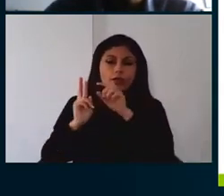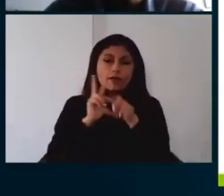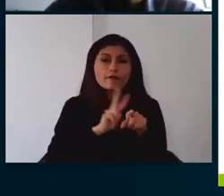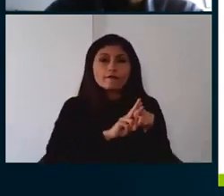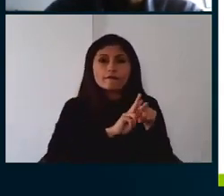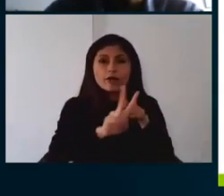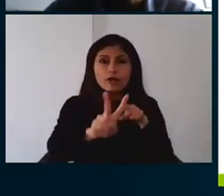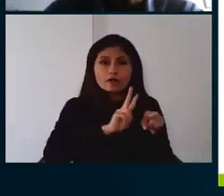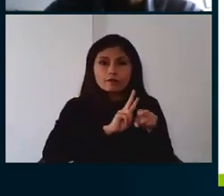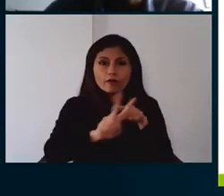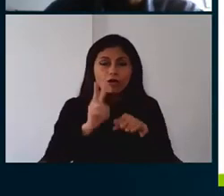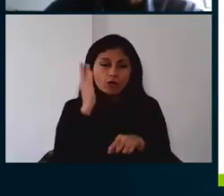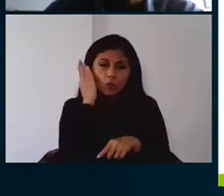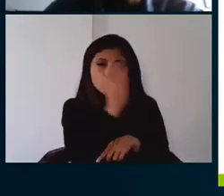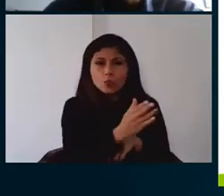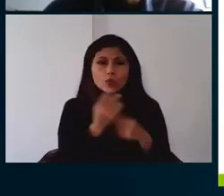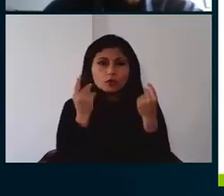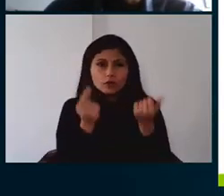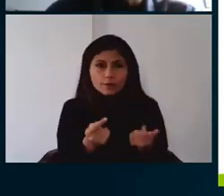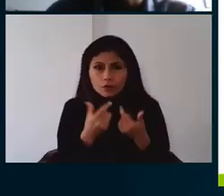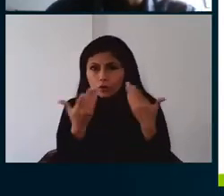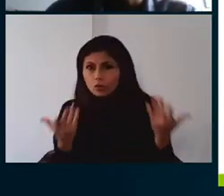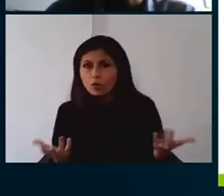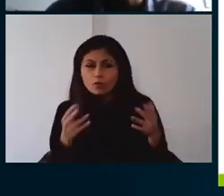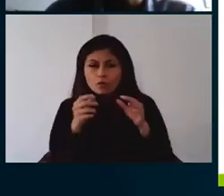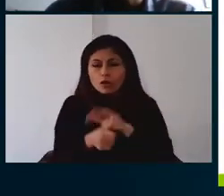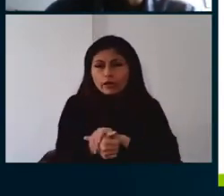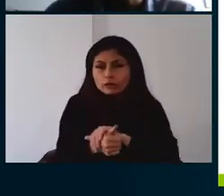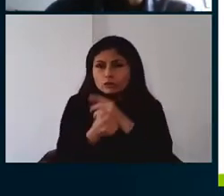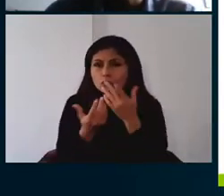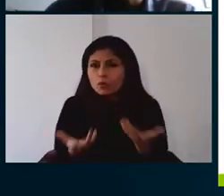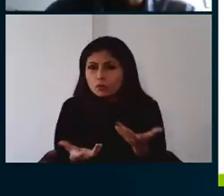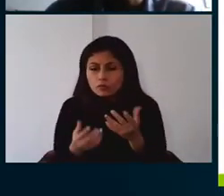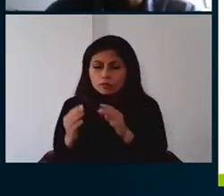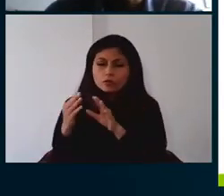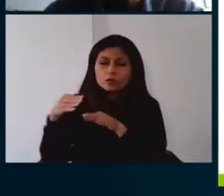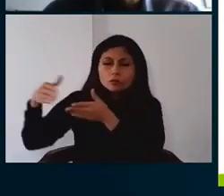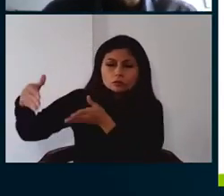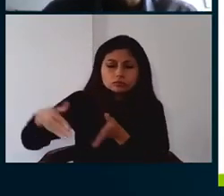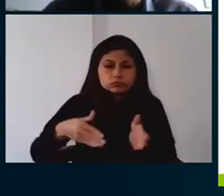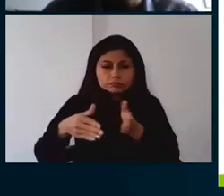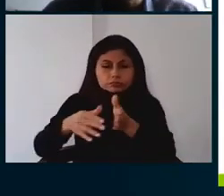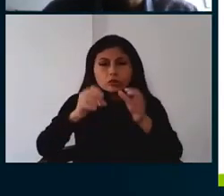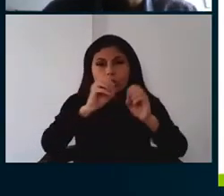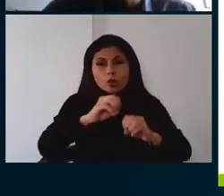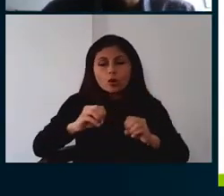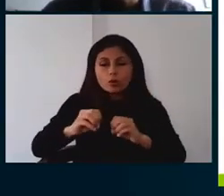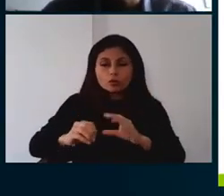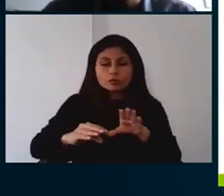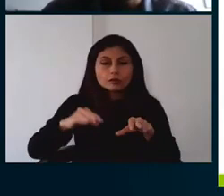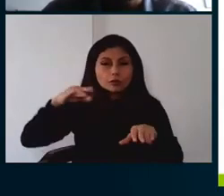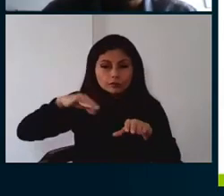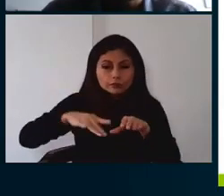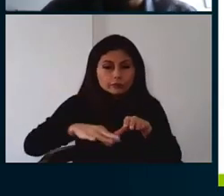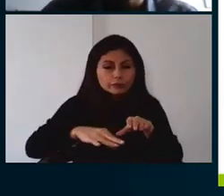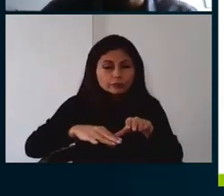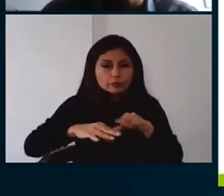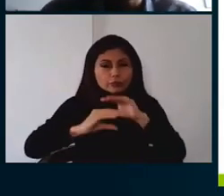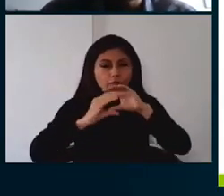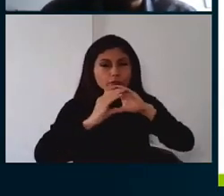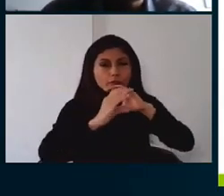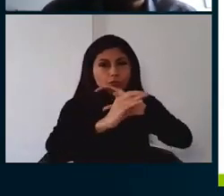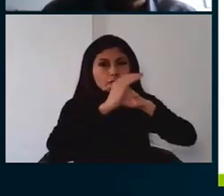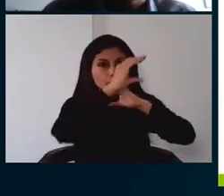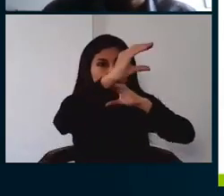que hay en el floculador fomentan precisamente ese proceso de floculación, o por el contrario son muy altos, lo que puede afectar la eficiencia